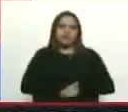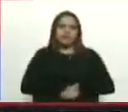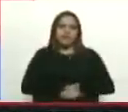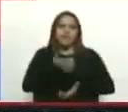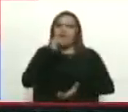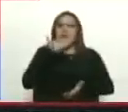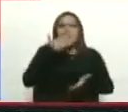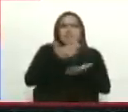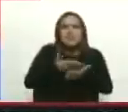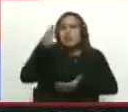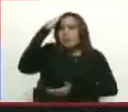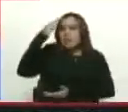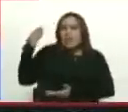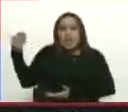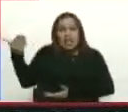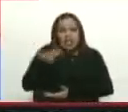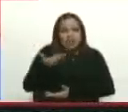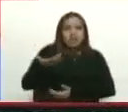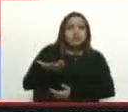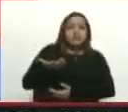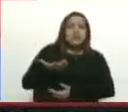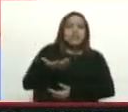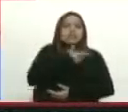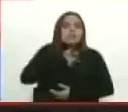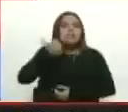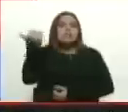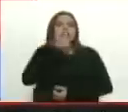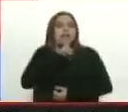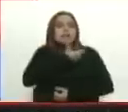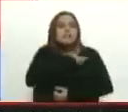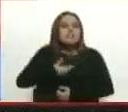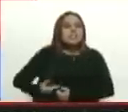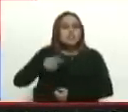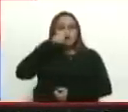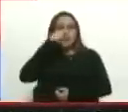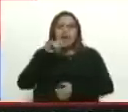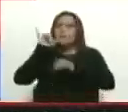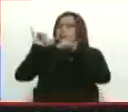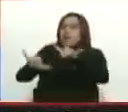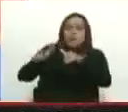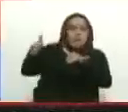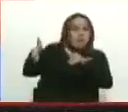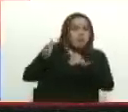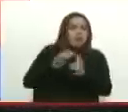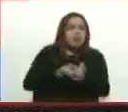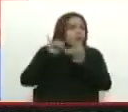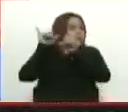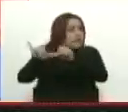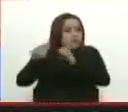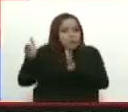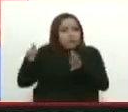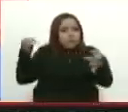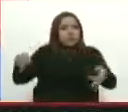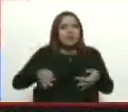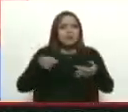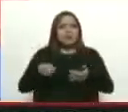intervenciones. Han intentado asesinar al presidente Nicolás Maduro. Son los mismos. Son los mismos.